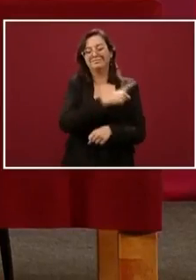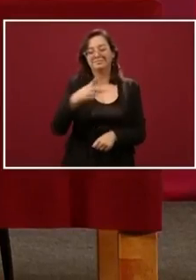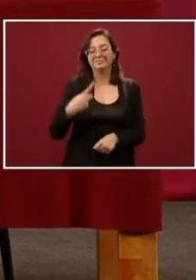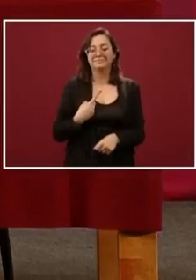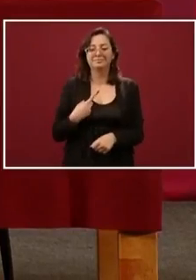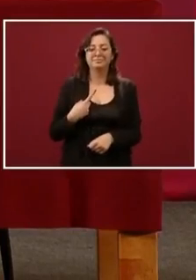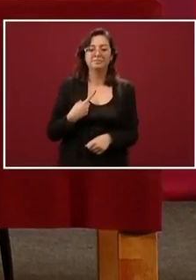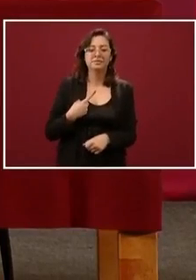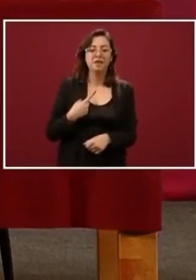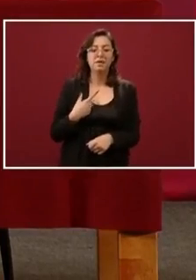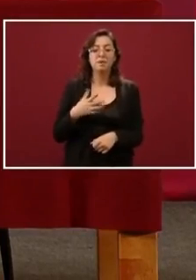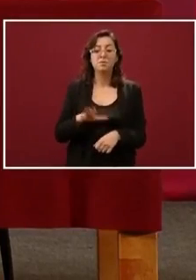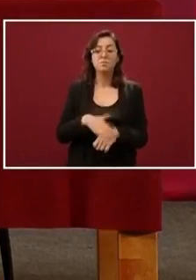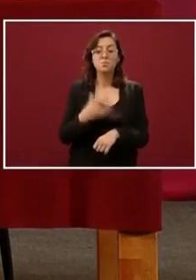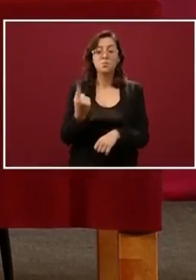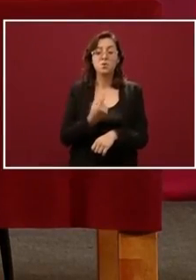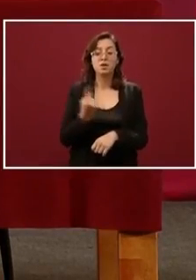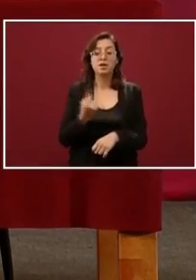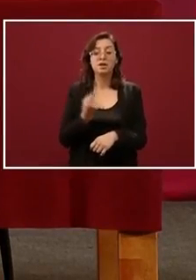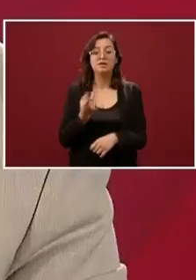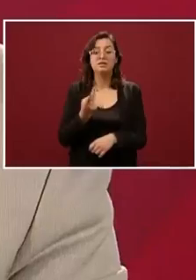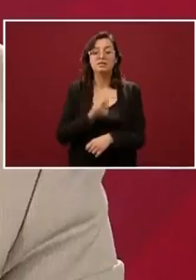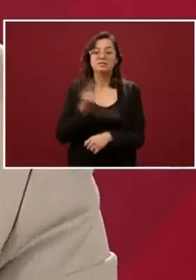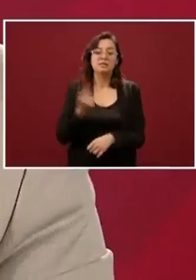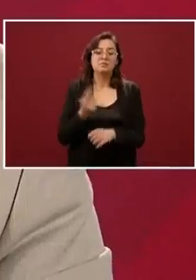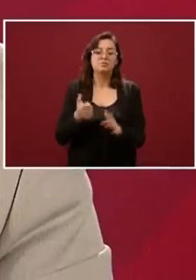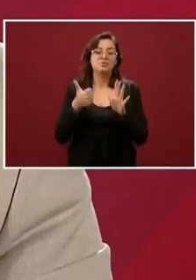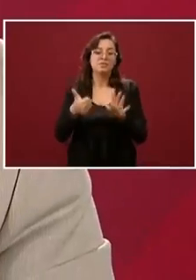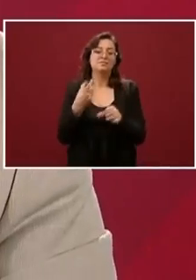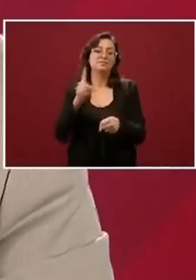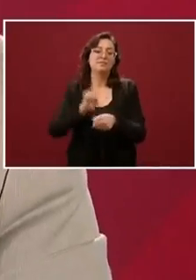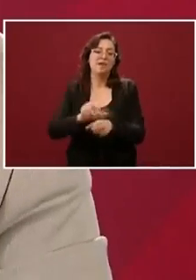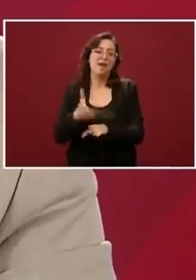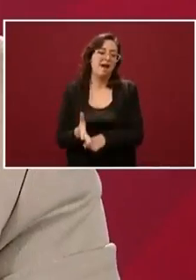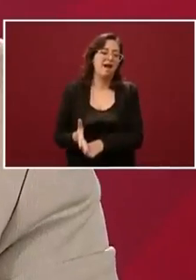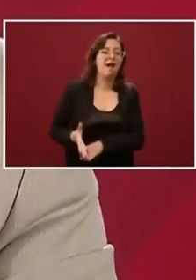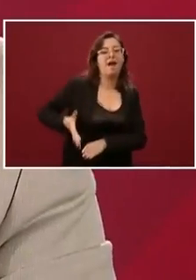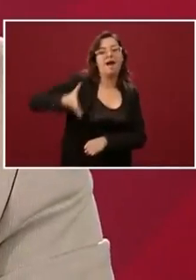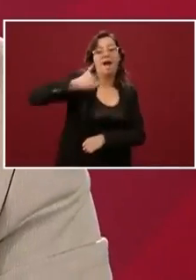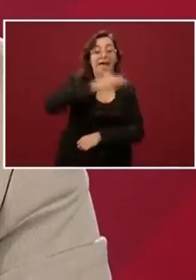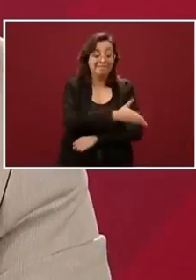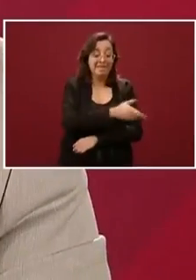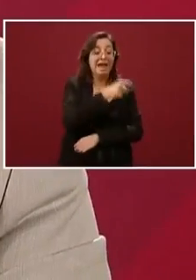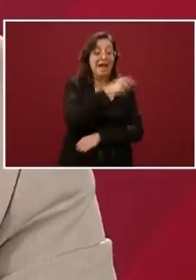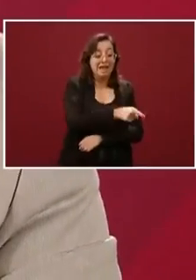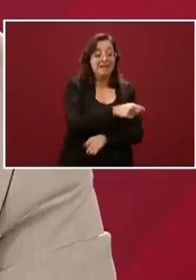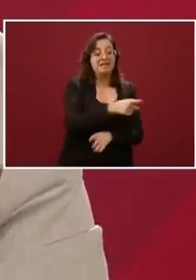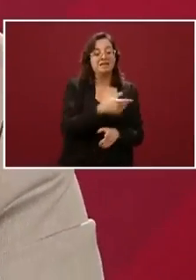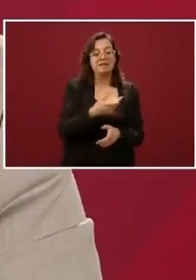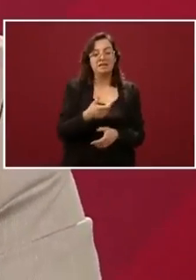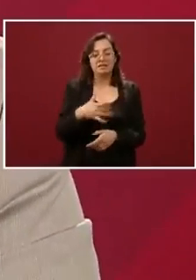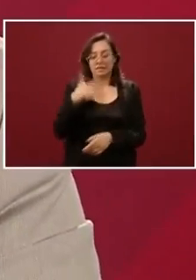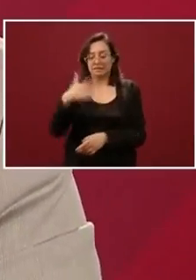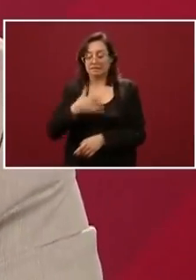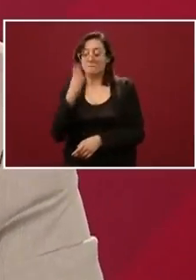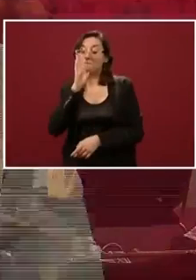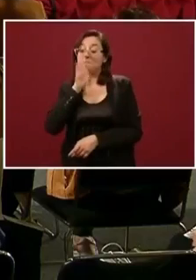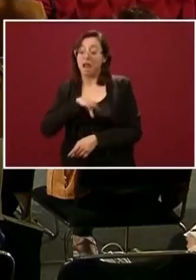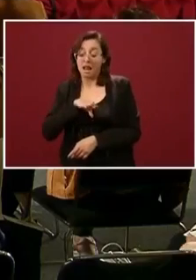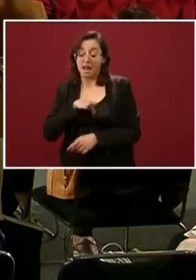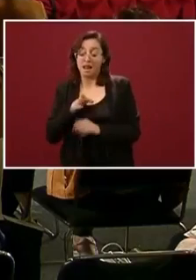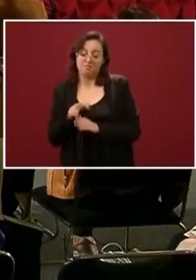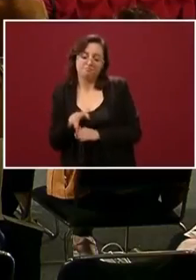poca, porque estamos hablando que necesitamos al menos 6 días hacia atrás de la fecha de inicio de síntomas, no del día que se hace el